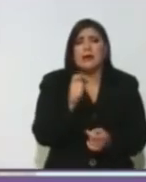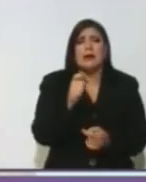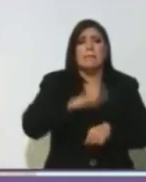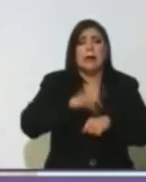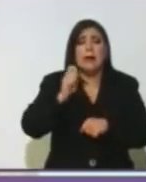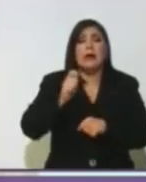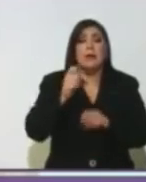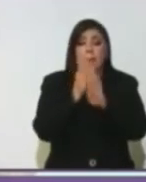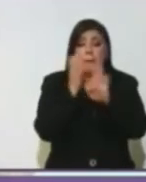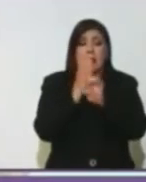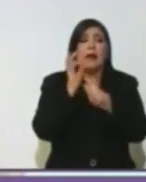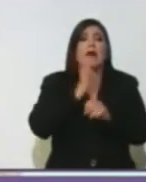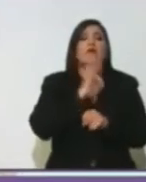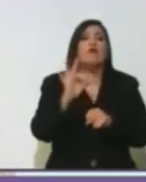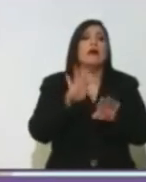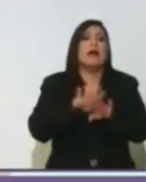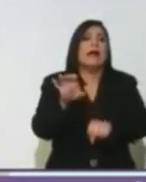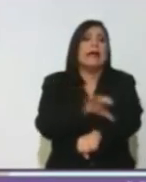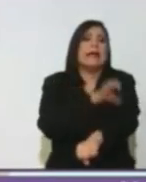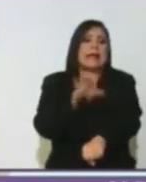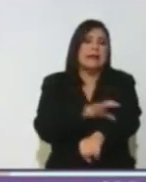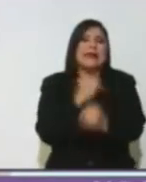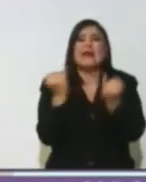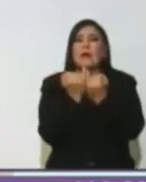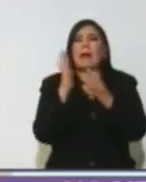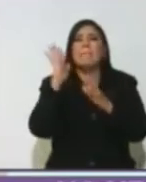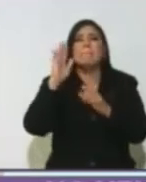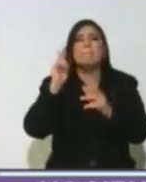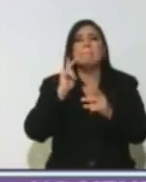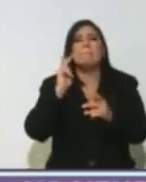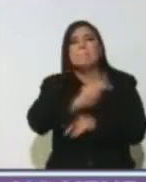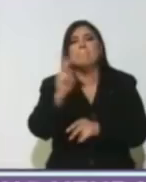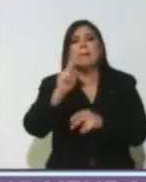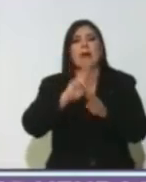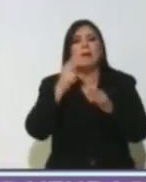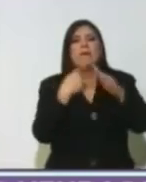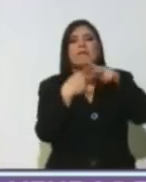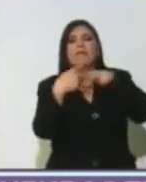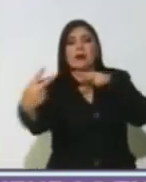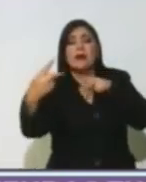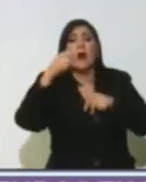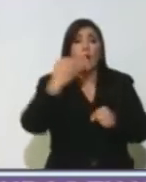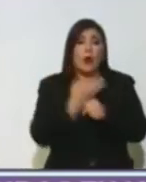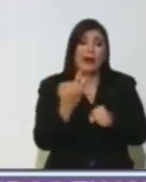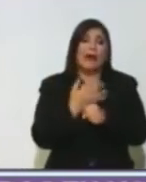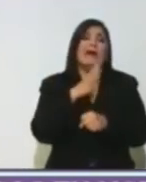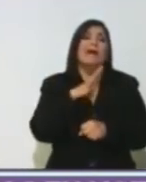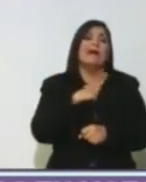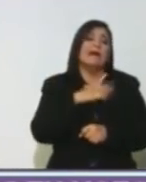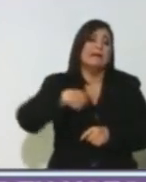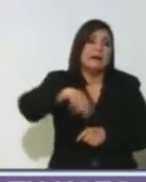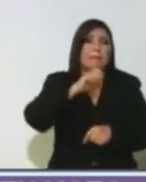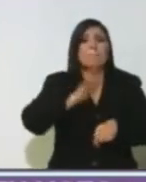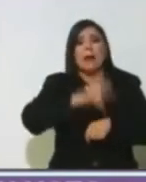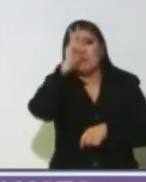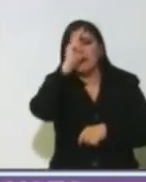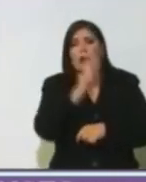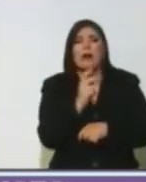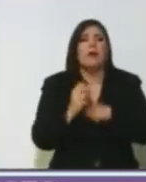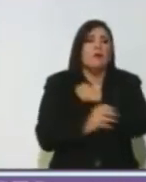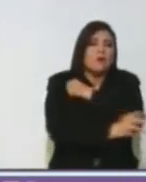el metrobus fuera eléctrico como los trolebuses y hoy estamos pagando en contaminación y en muchos otros